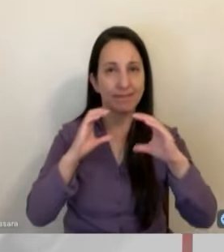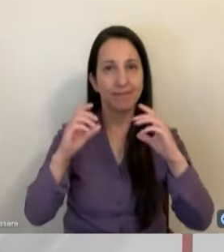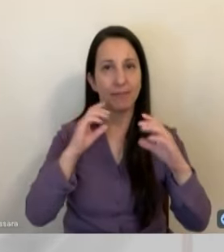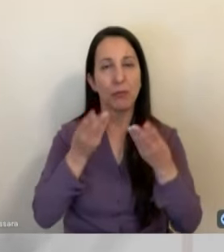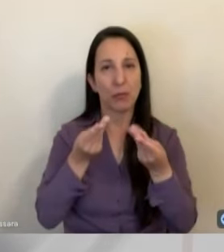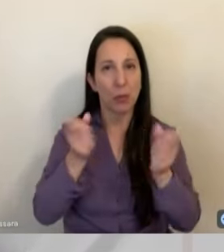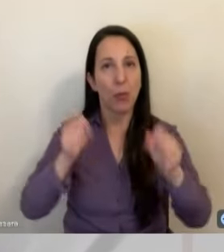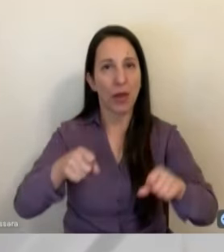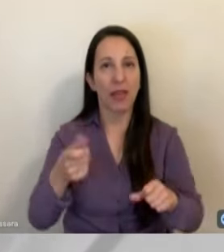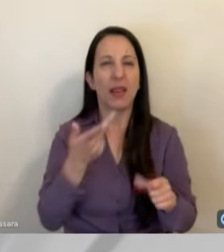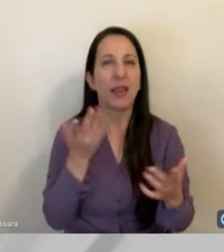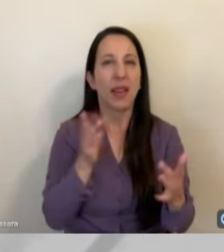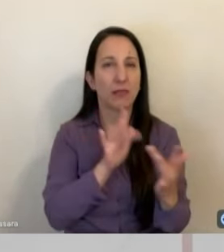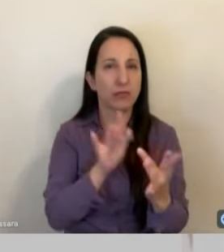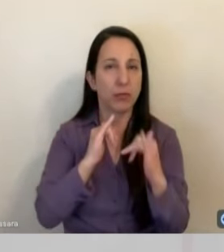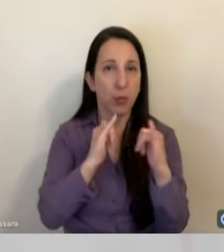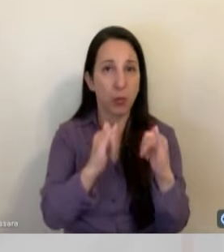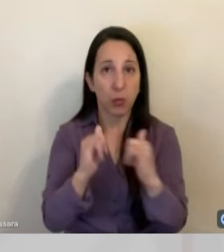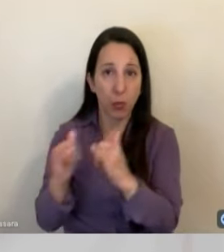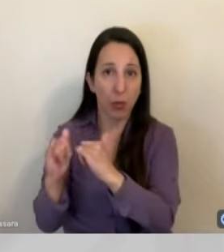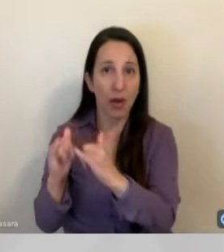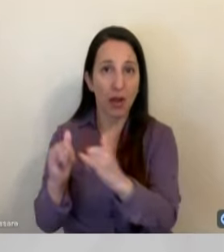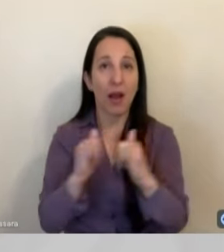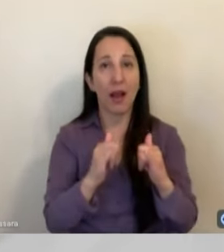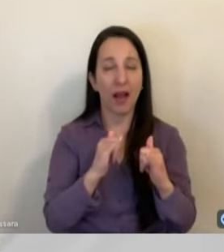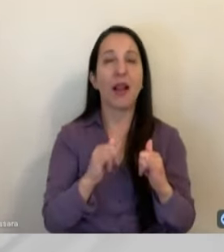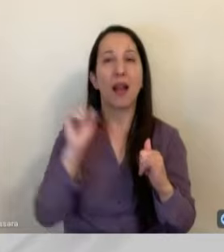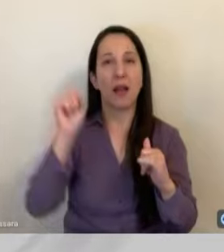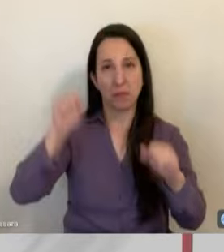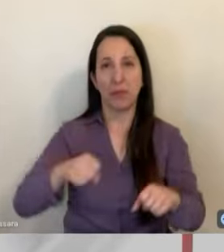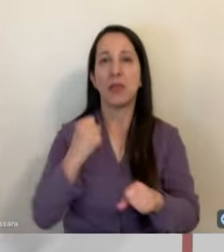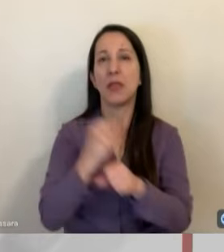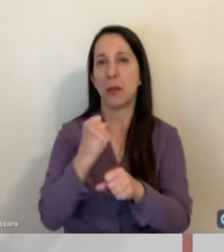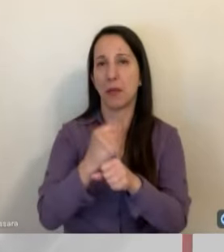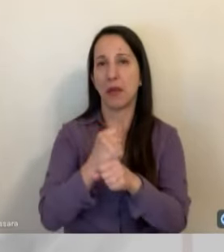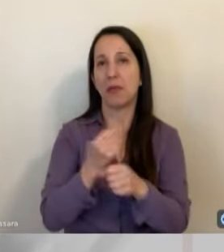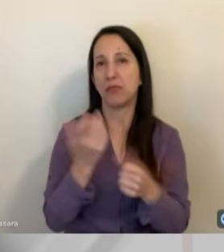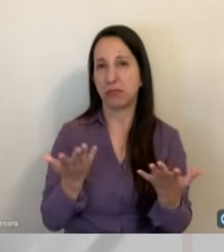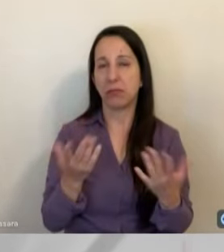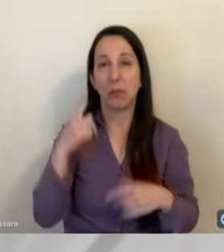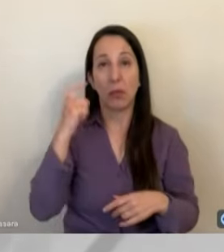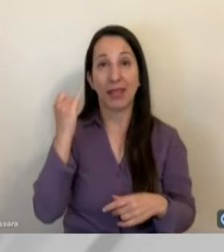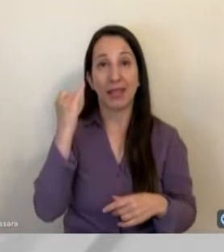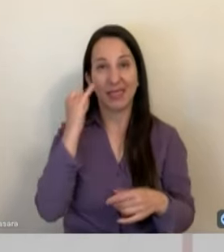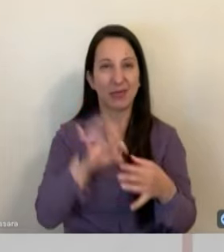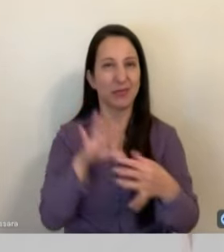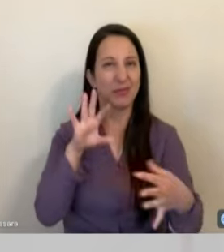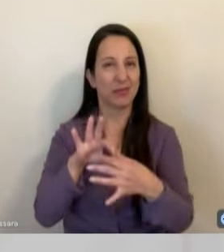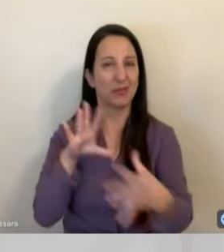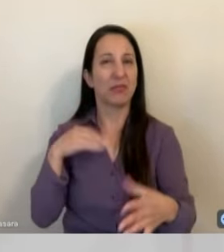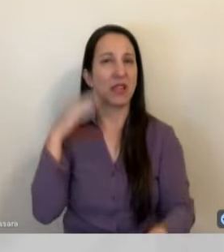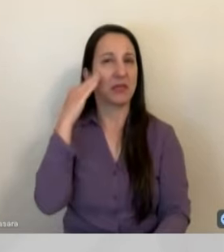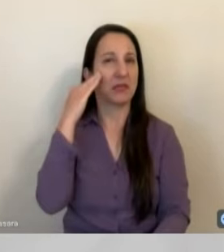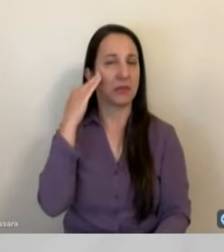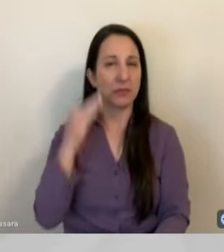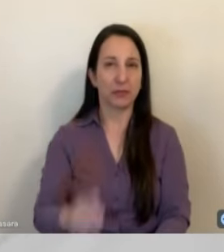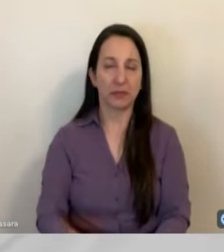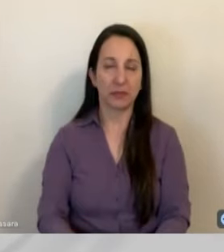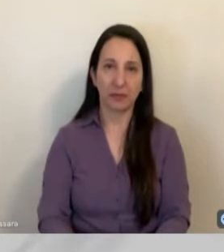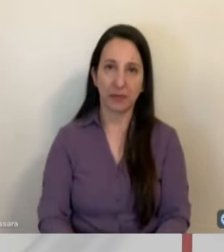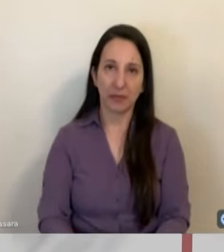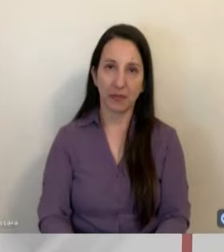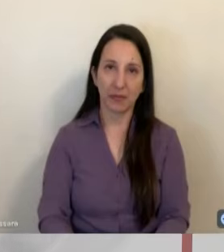une. Una vez que encontramos algo que nos une, vamos a trabajar sobre eso, porque lo que los desune ya lo conocemos de memoria. Así es.